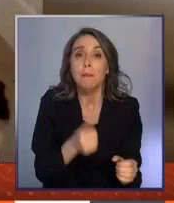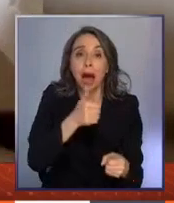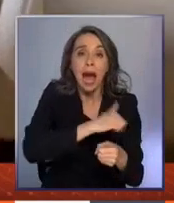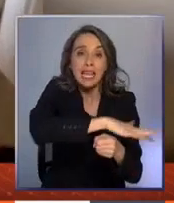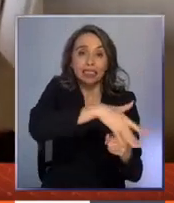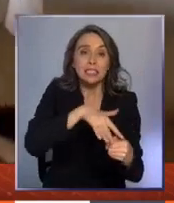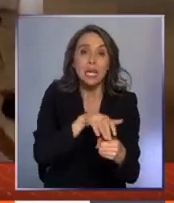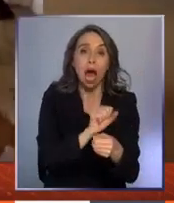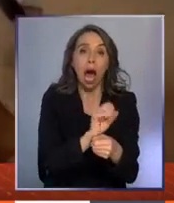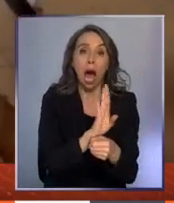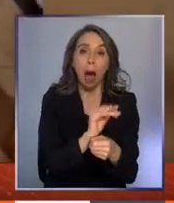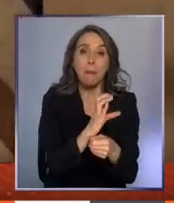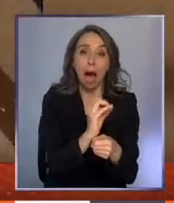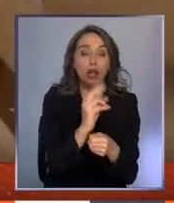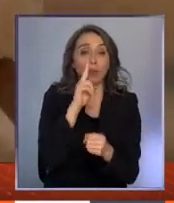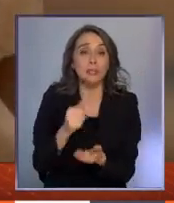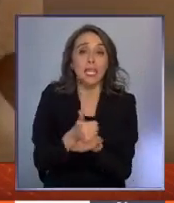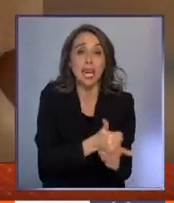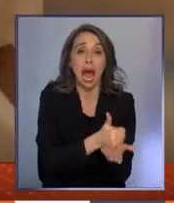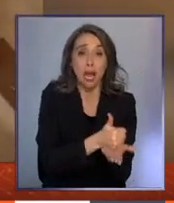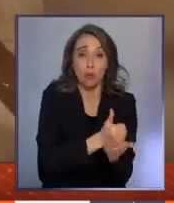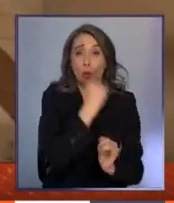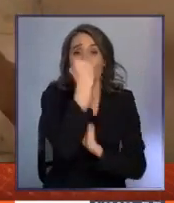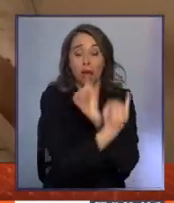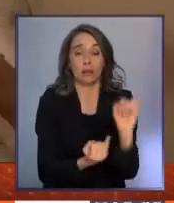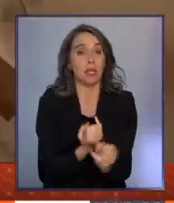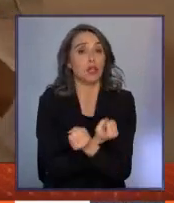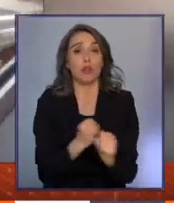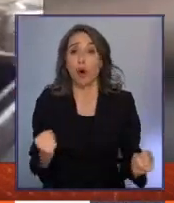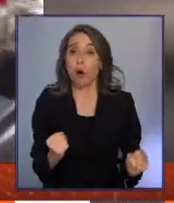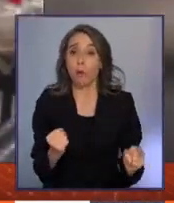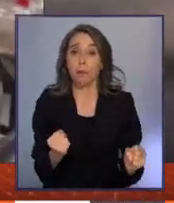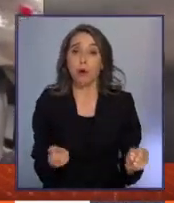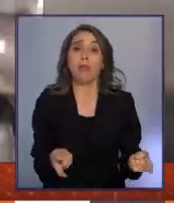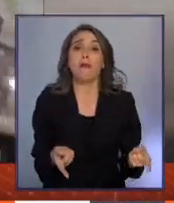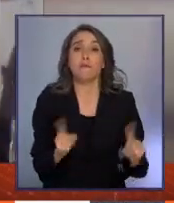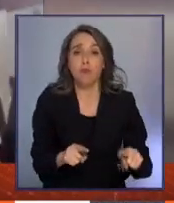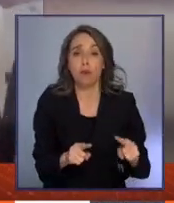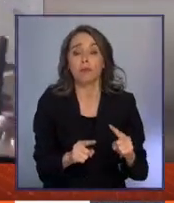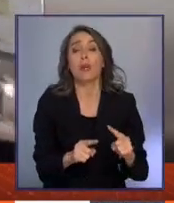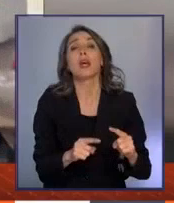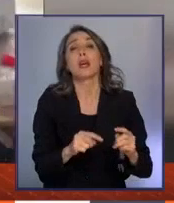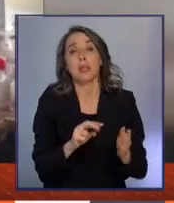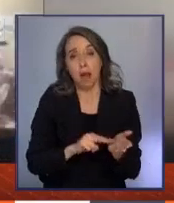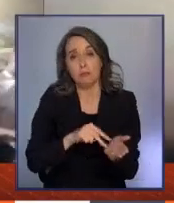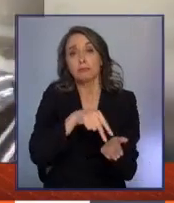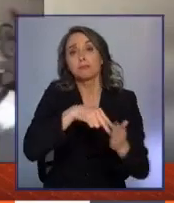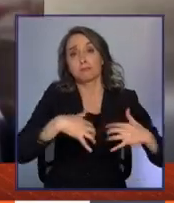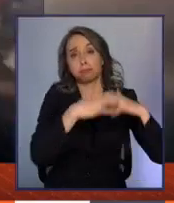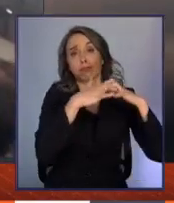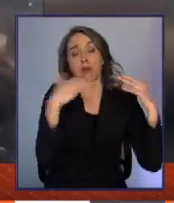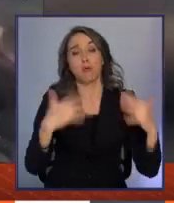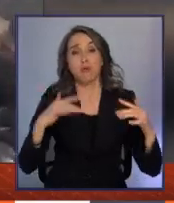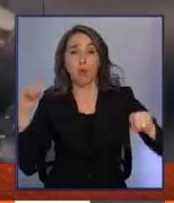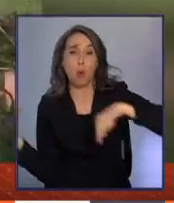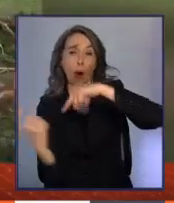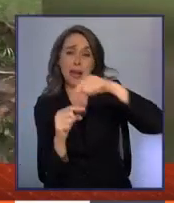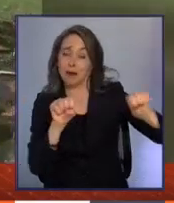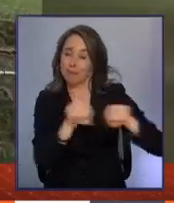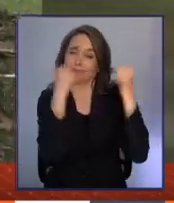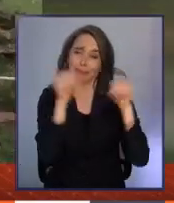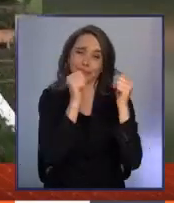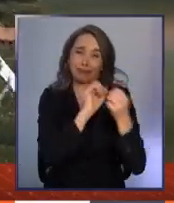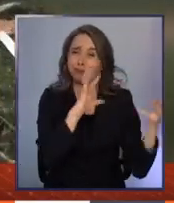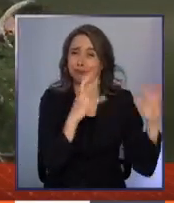Ábaco, y que sin la ayuda internacional será imposible levantarse nuevamente de este duro golpe. Como ustedes bien saben,